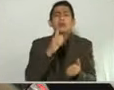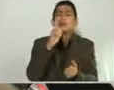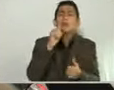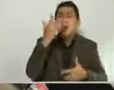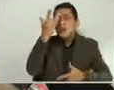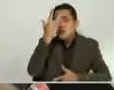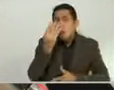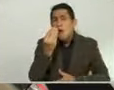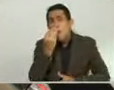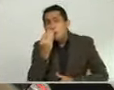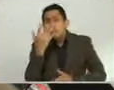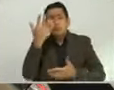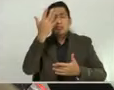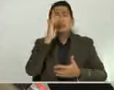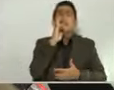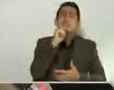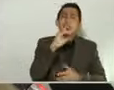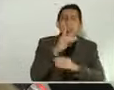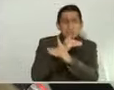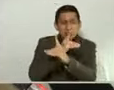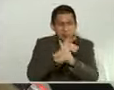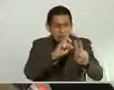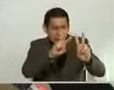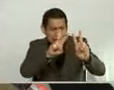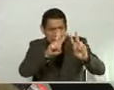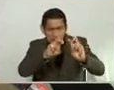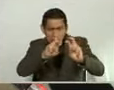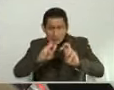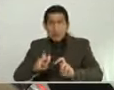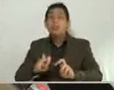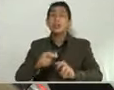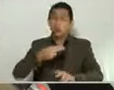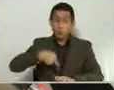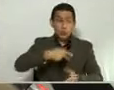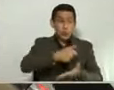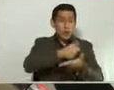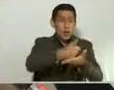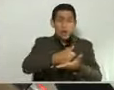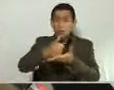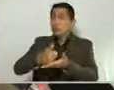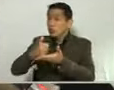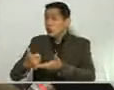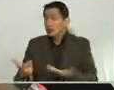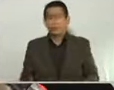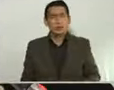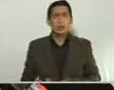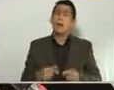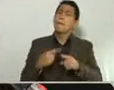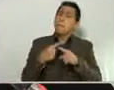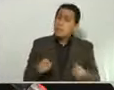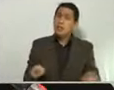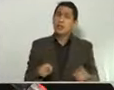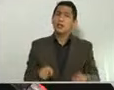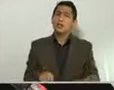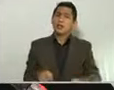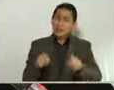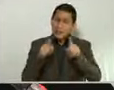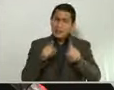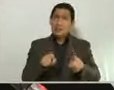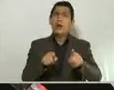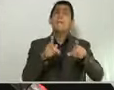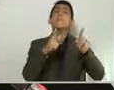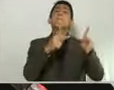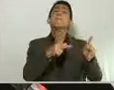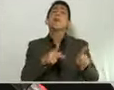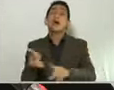tiene problemas de discapacidad, y llegamos con ellos ahí. Pero adicional, todo esto es un programa, no es solamente,